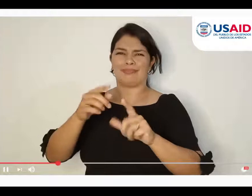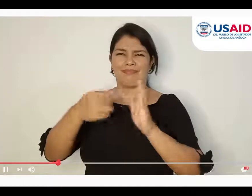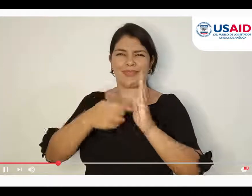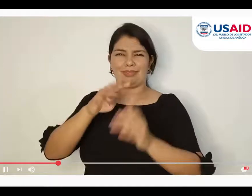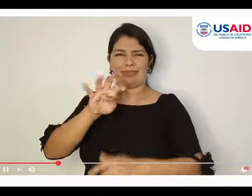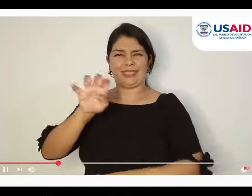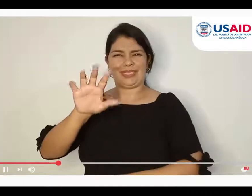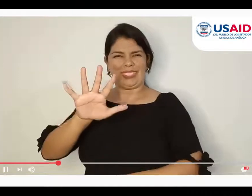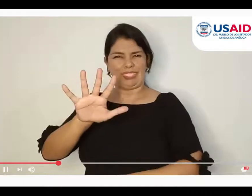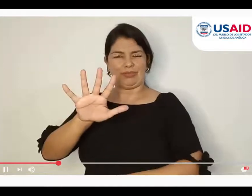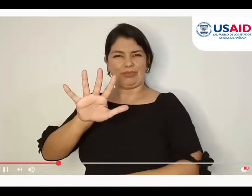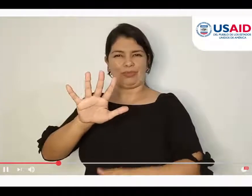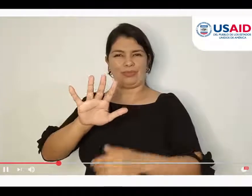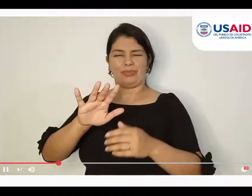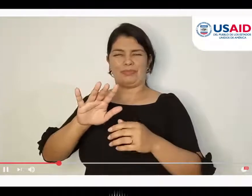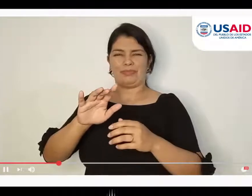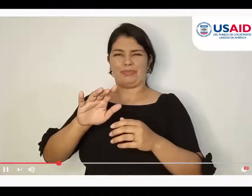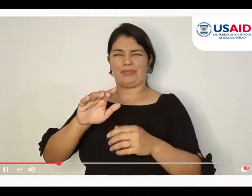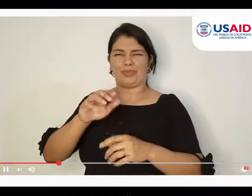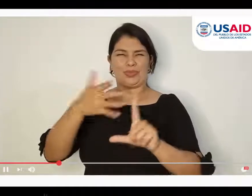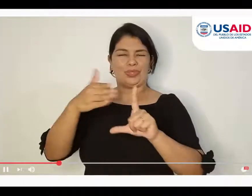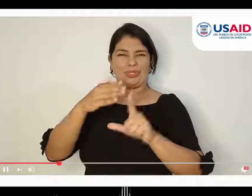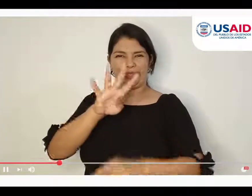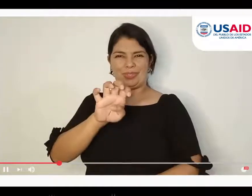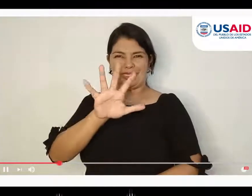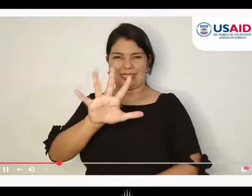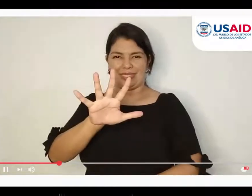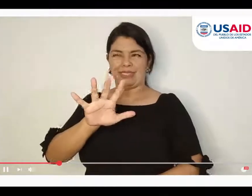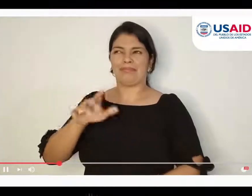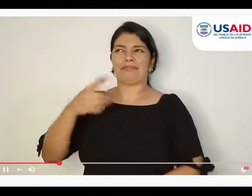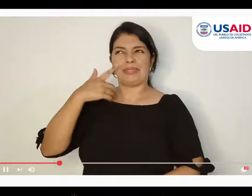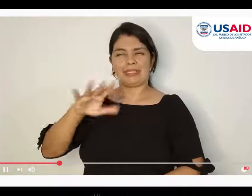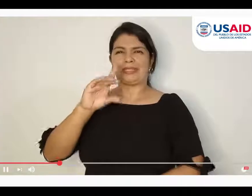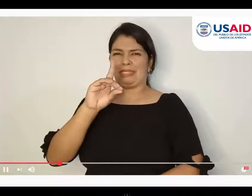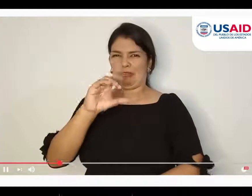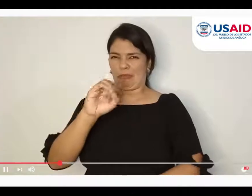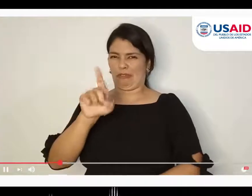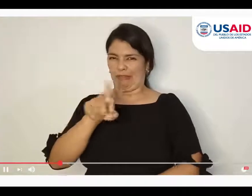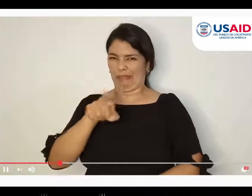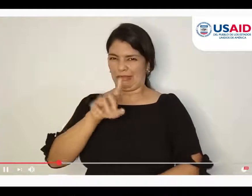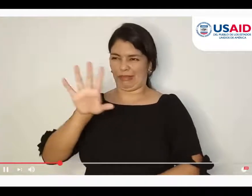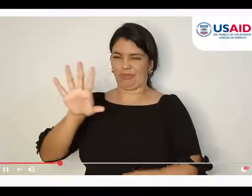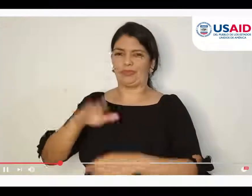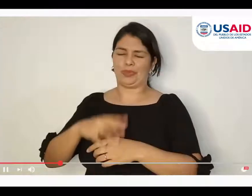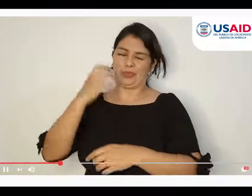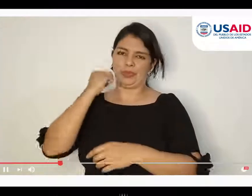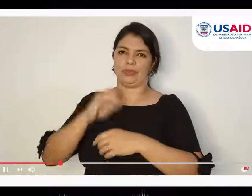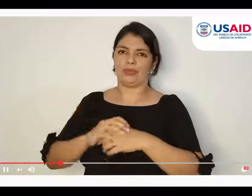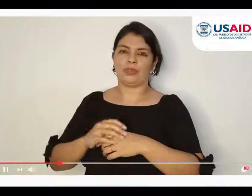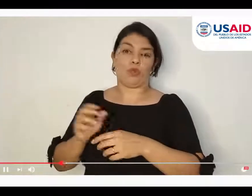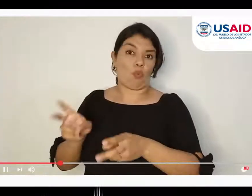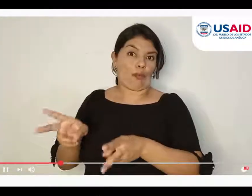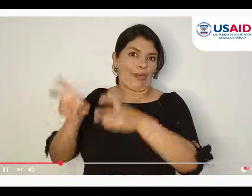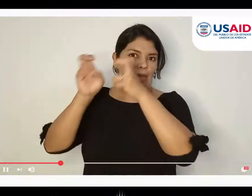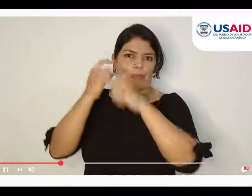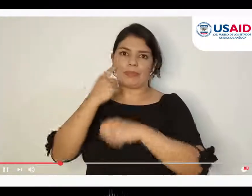que se llamaba la plataforma en esa época. Y eso fue una revolución, una cosa maravillosa, porque